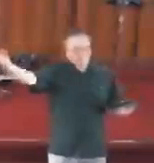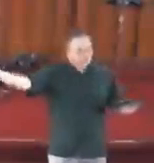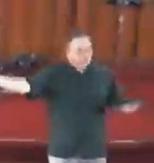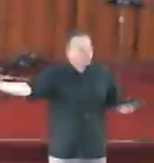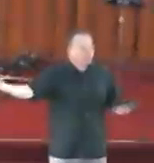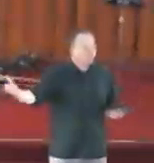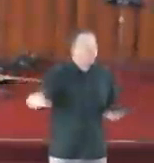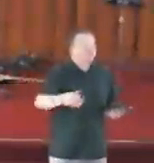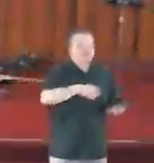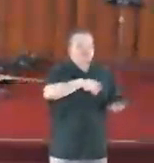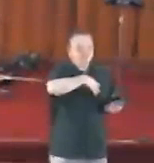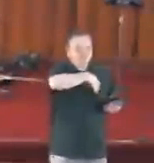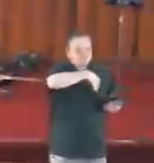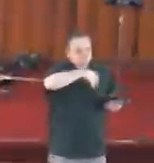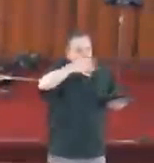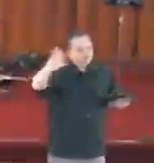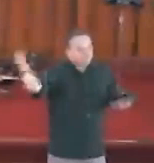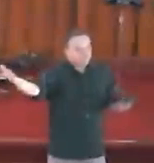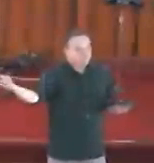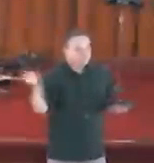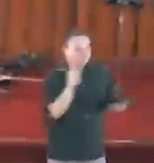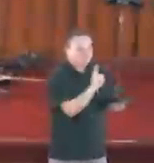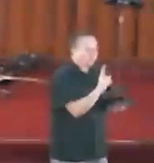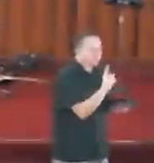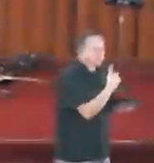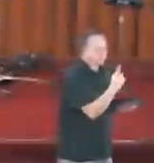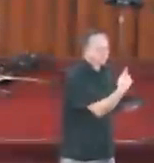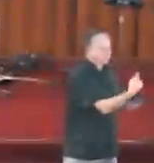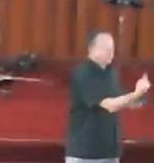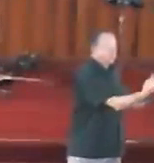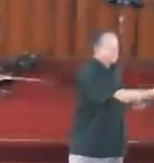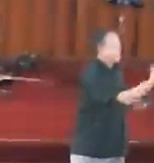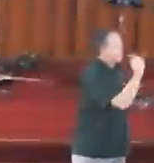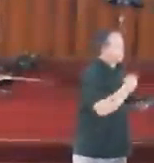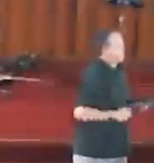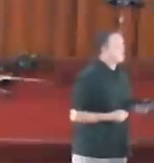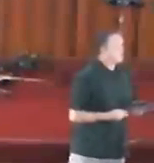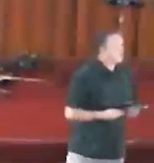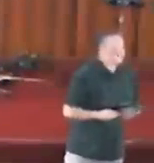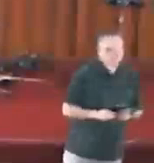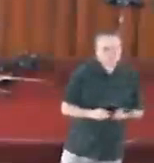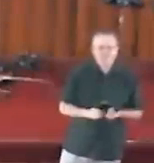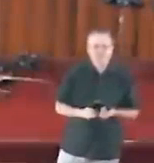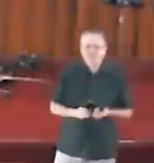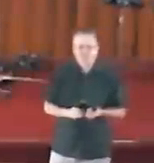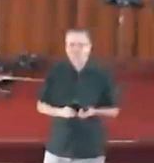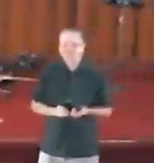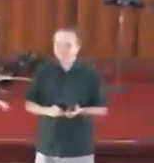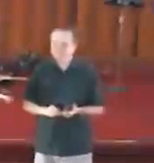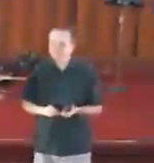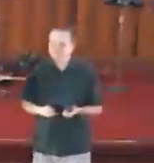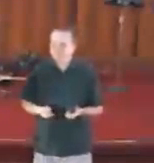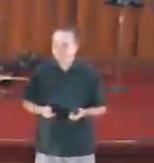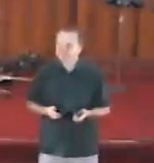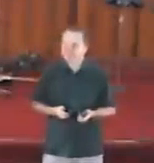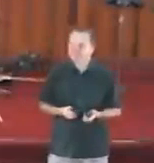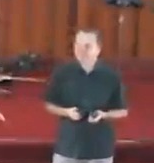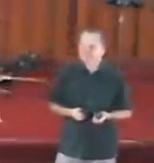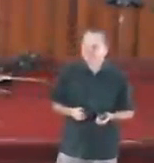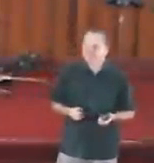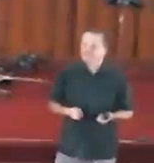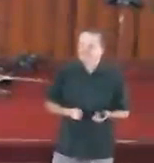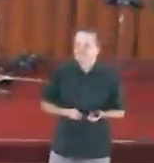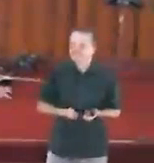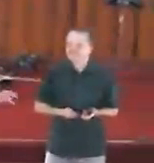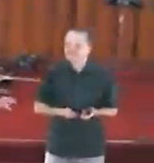de un montón de personas, tener una super experiencia, o puede ser a través de uno. It doesn't matter if you have a lot of people praying